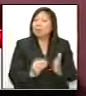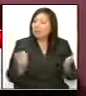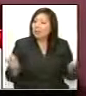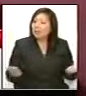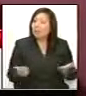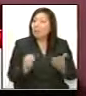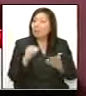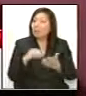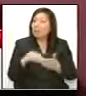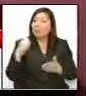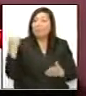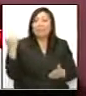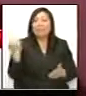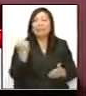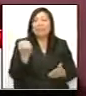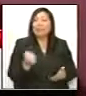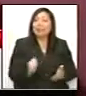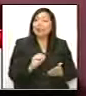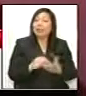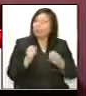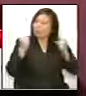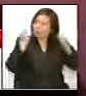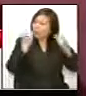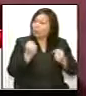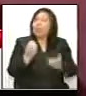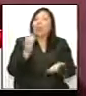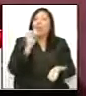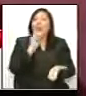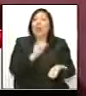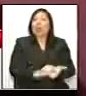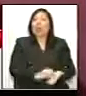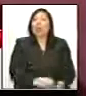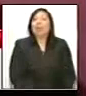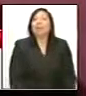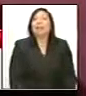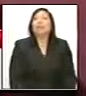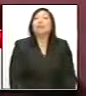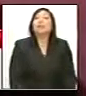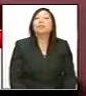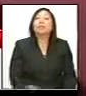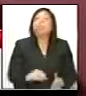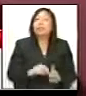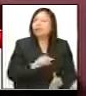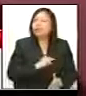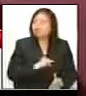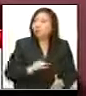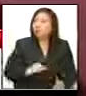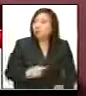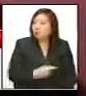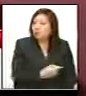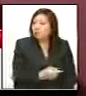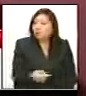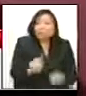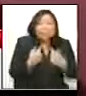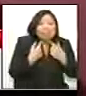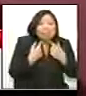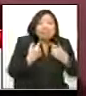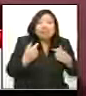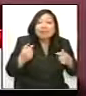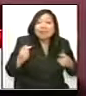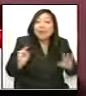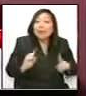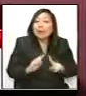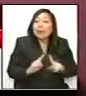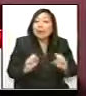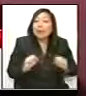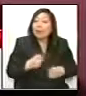hemos dado poder, los hemos empoderado nuevamente. Porque con el con los gobiernos regionales ustedes perdieron. Pero creo